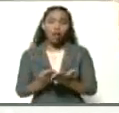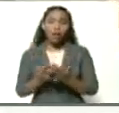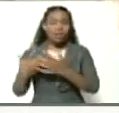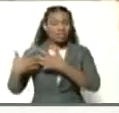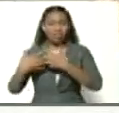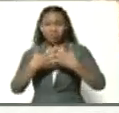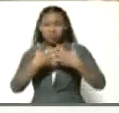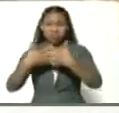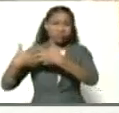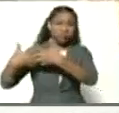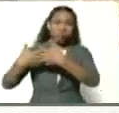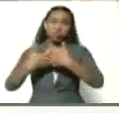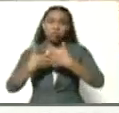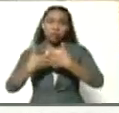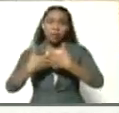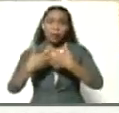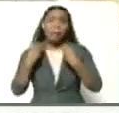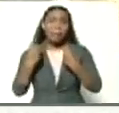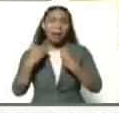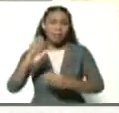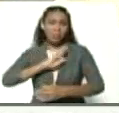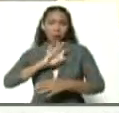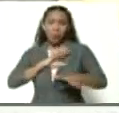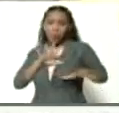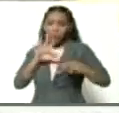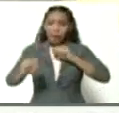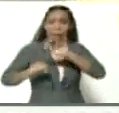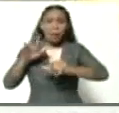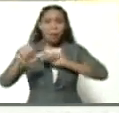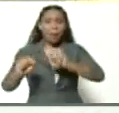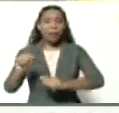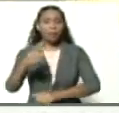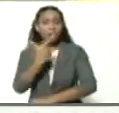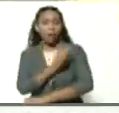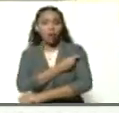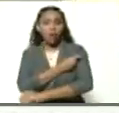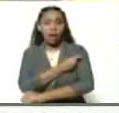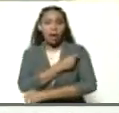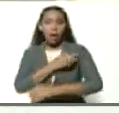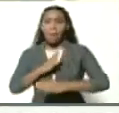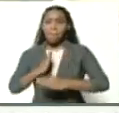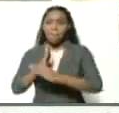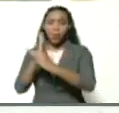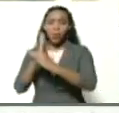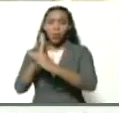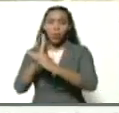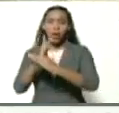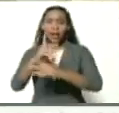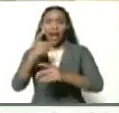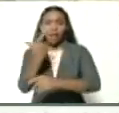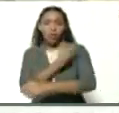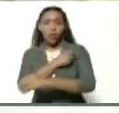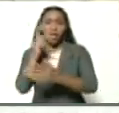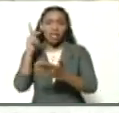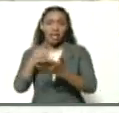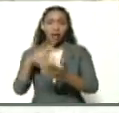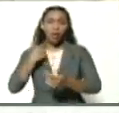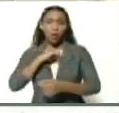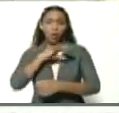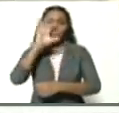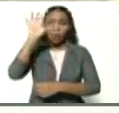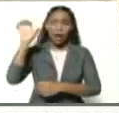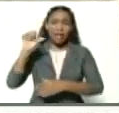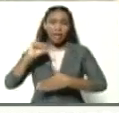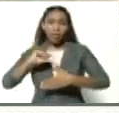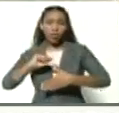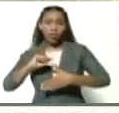guerra para apropiarse de las vacunas, para impedir que las vacunas lleguen a nuestros países del